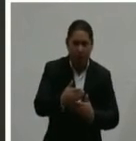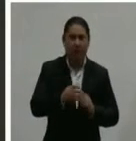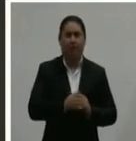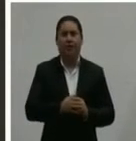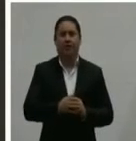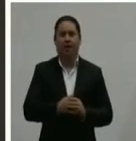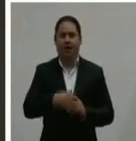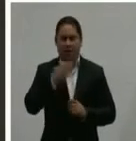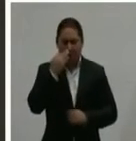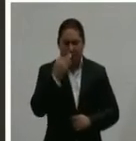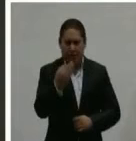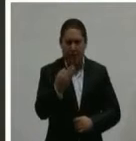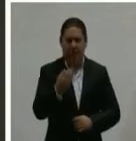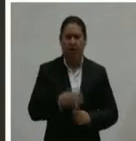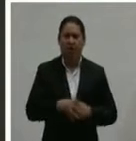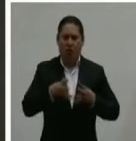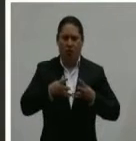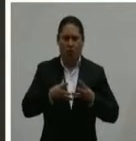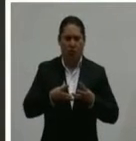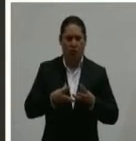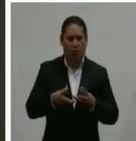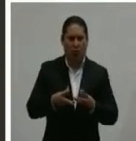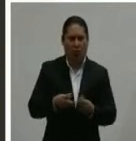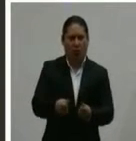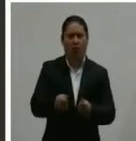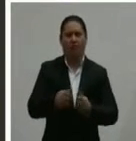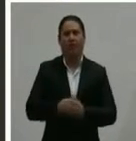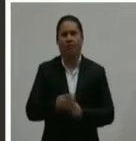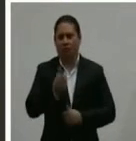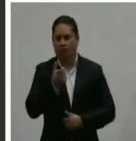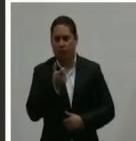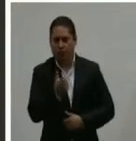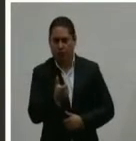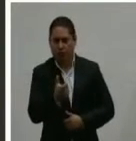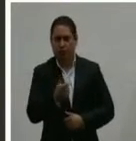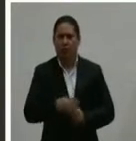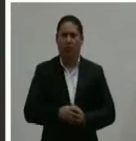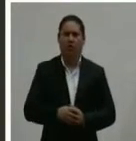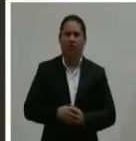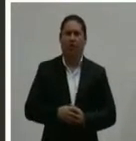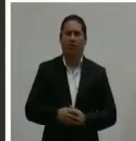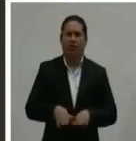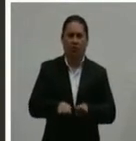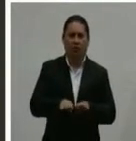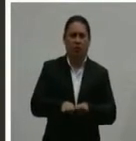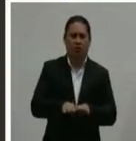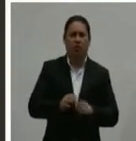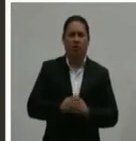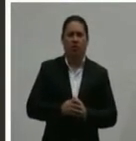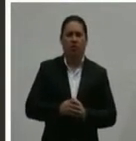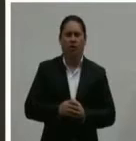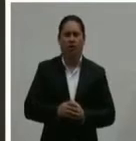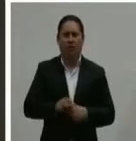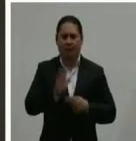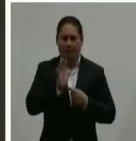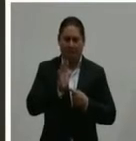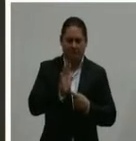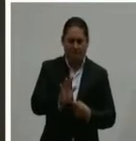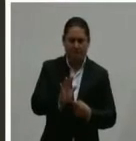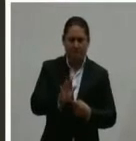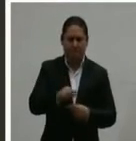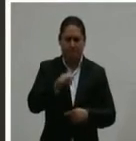de las tendencias del gasto público según la finalidad y función, se presentan en